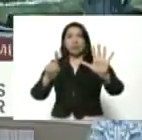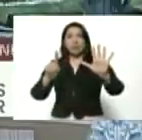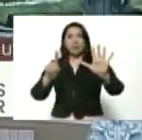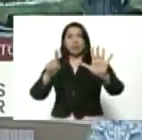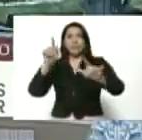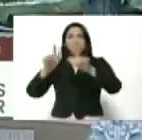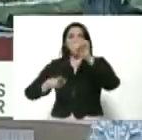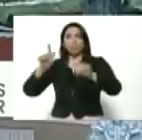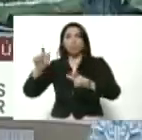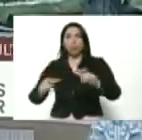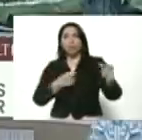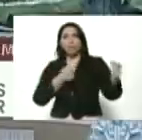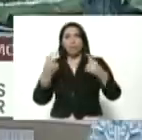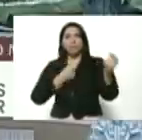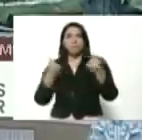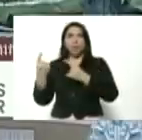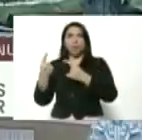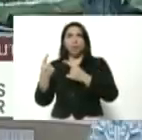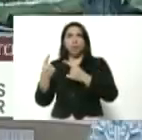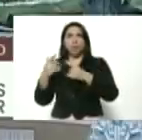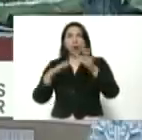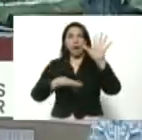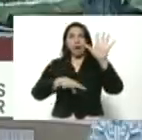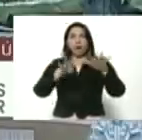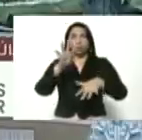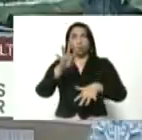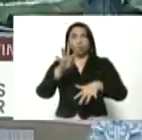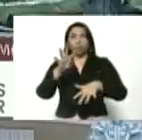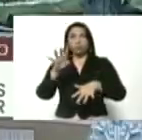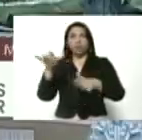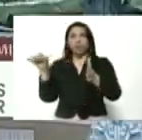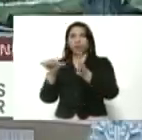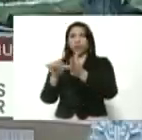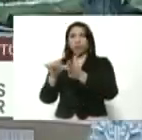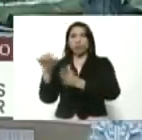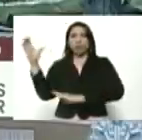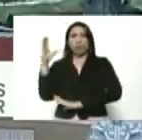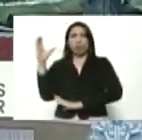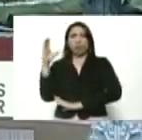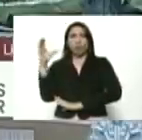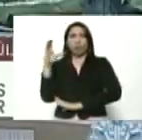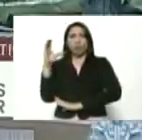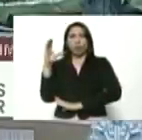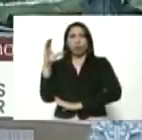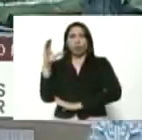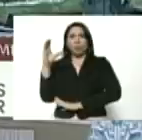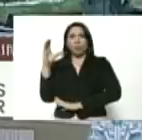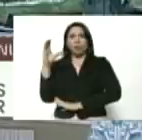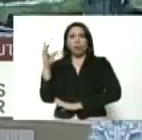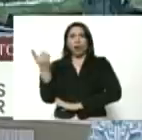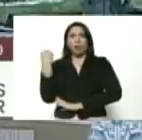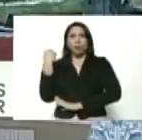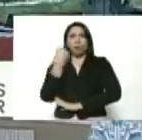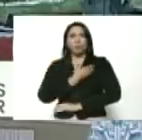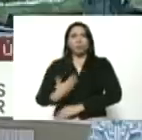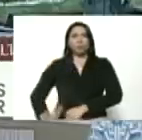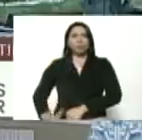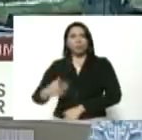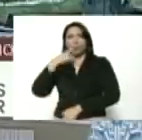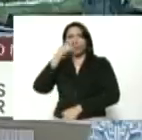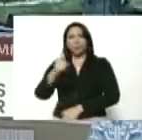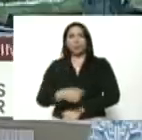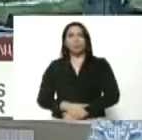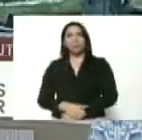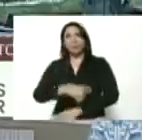importados 14 provenientes de colombia ayer el presidente nicolás maduro hizo una denuncia